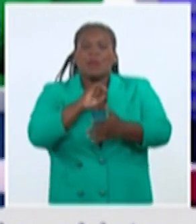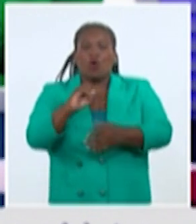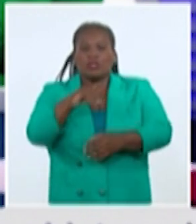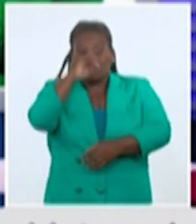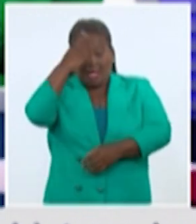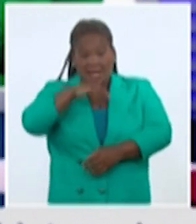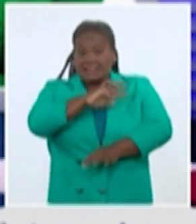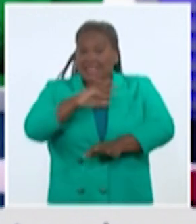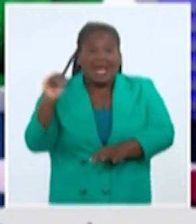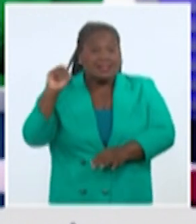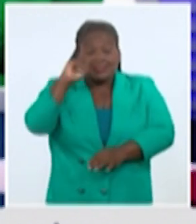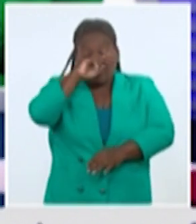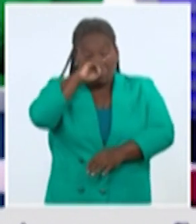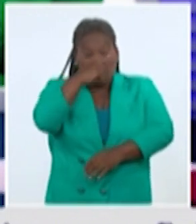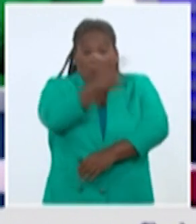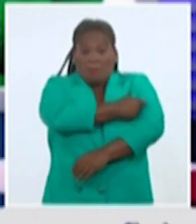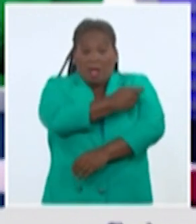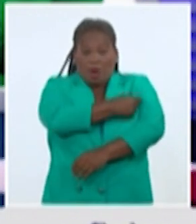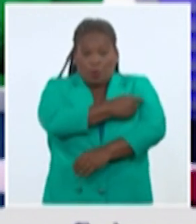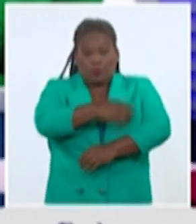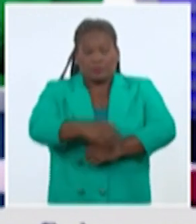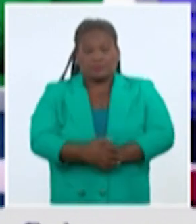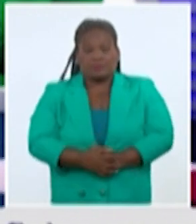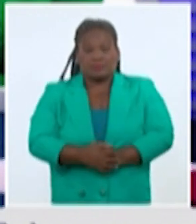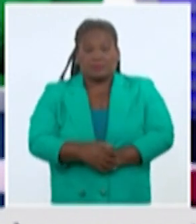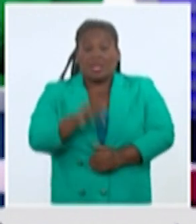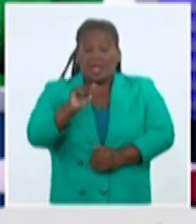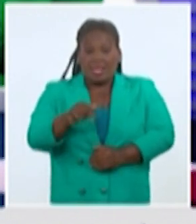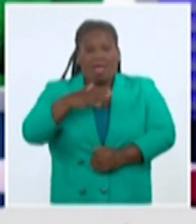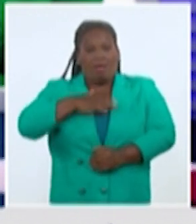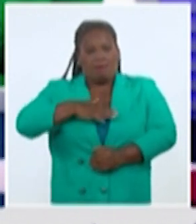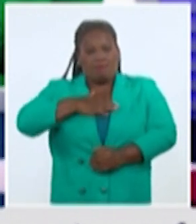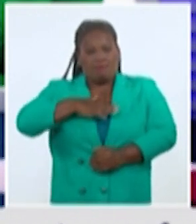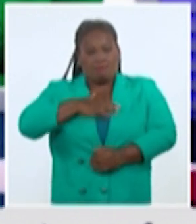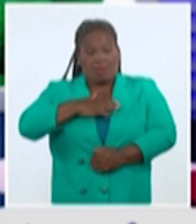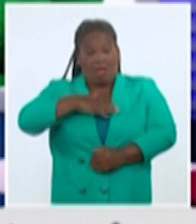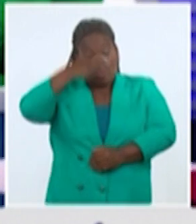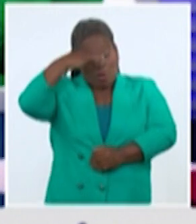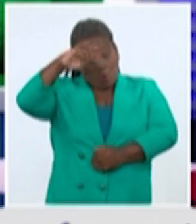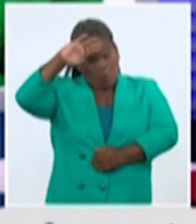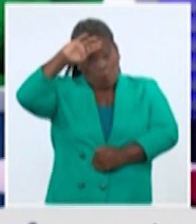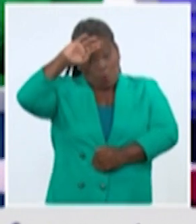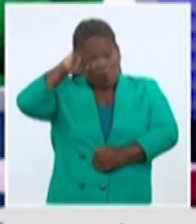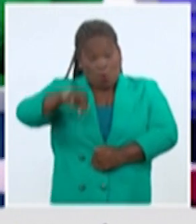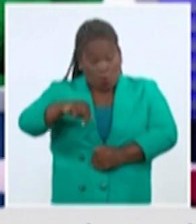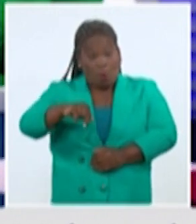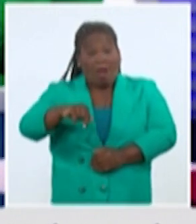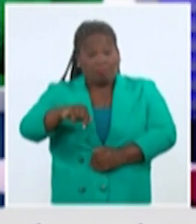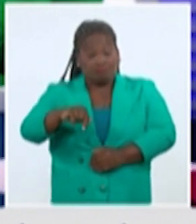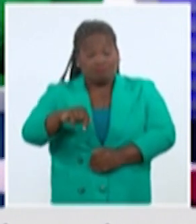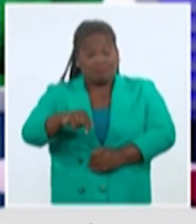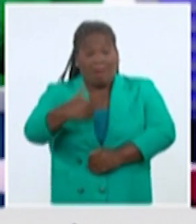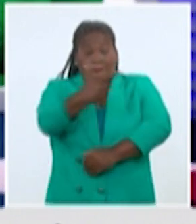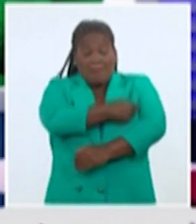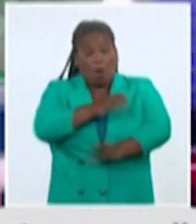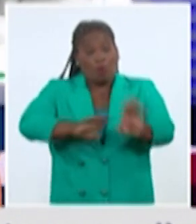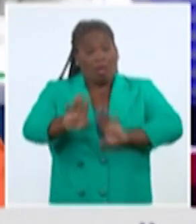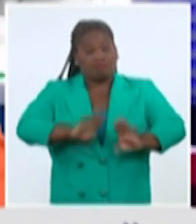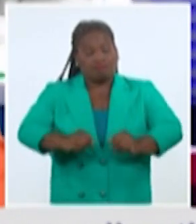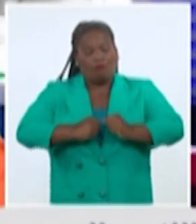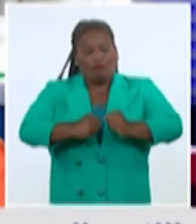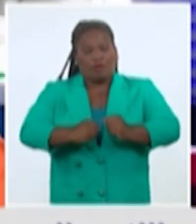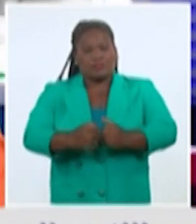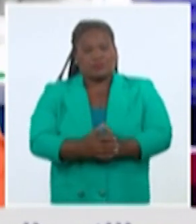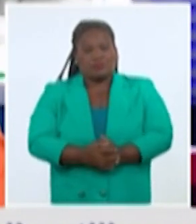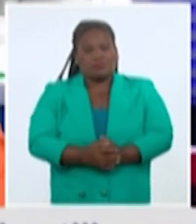esquema completo y posteriormente se enfermó. Le tocaría esperar a que el país ejecute las dosis de refuerzo establecidas. Otros usuarios